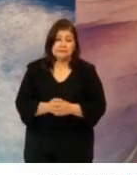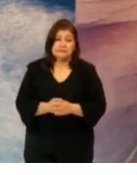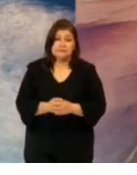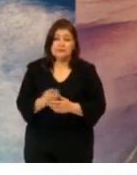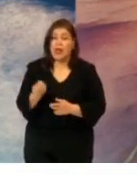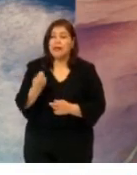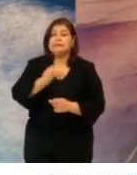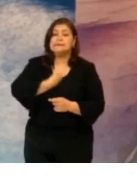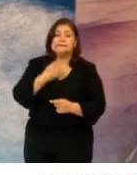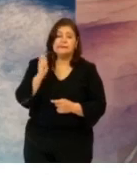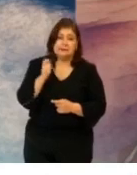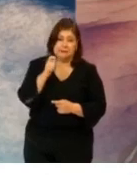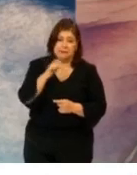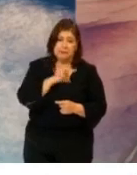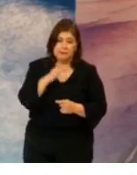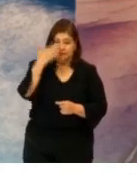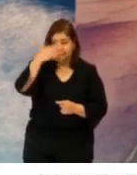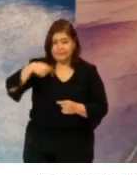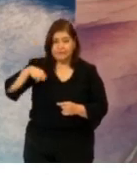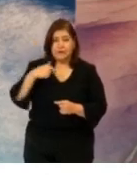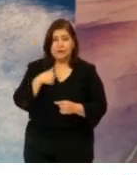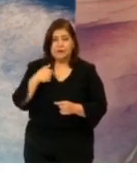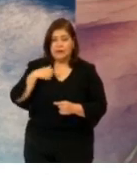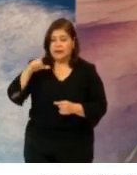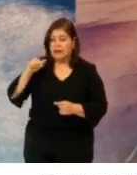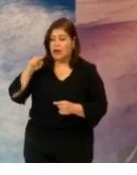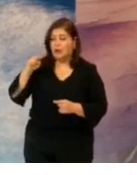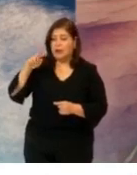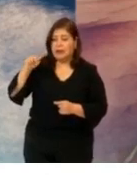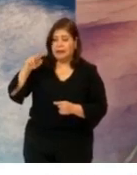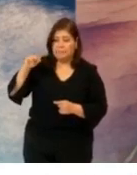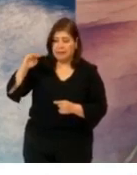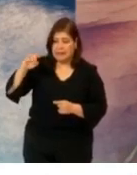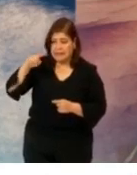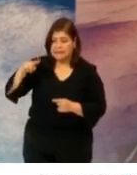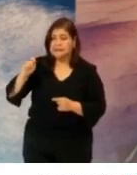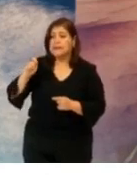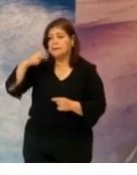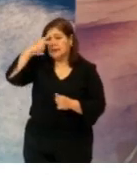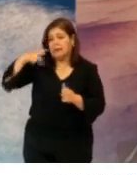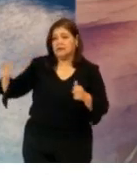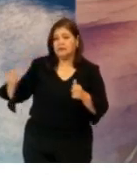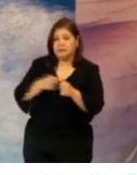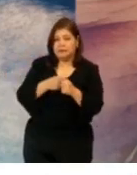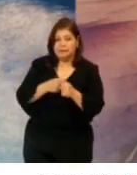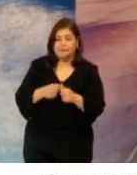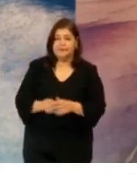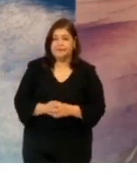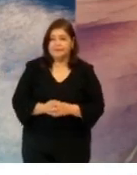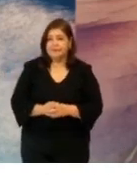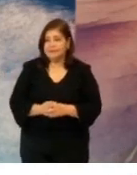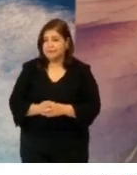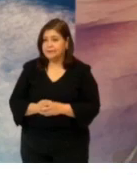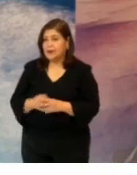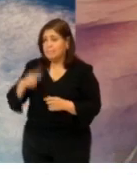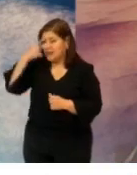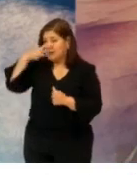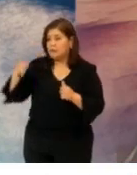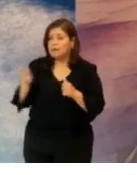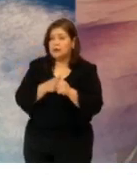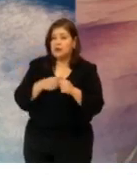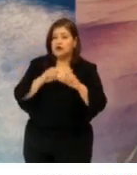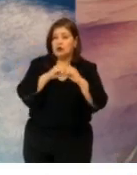identidad también para que les ayuden a responder. Yo soy Laura Ramírez de Mexicanos Primero. Gracias, Laura. Mexicanos Primero es